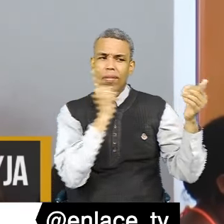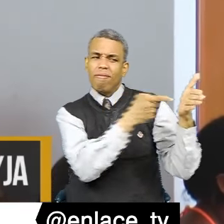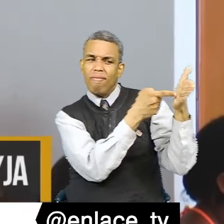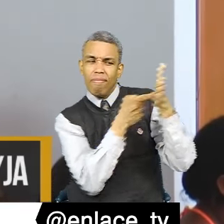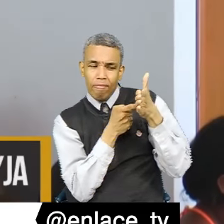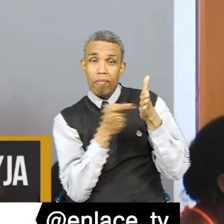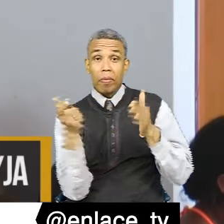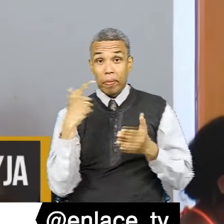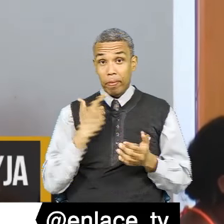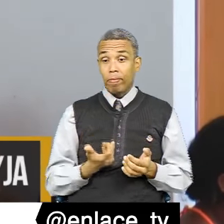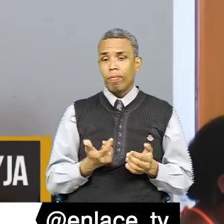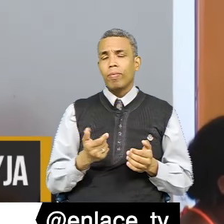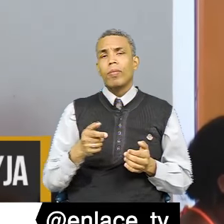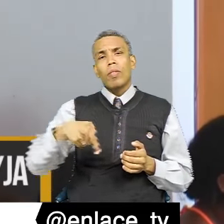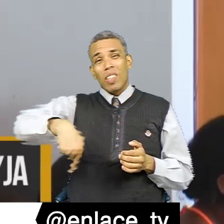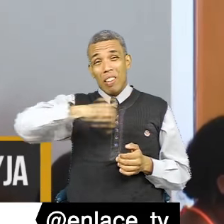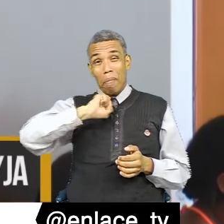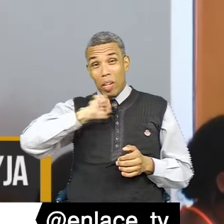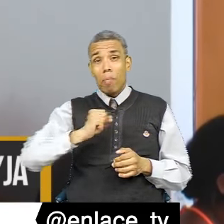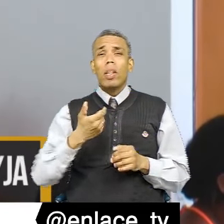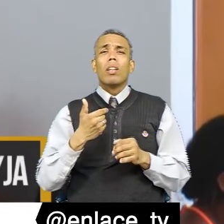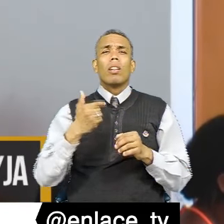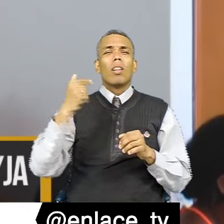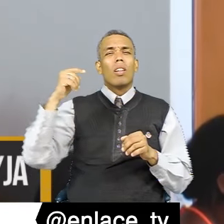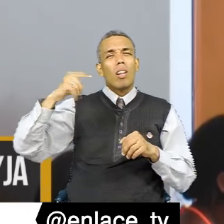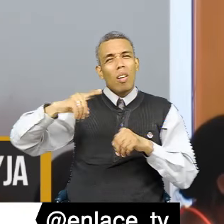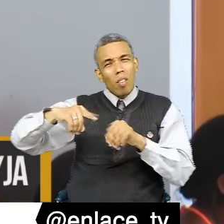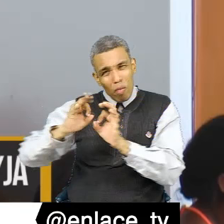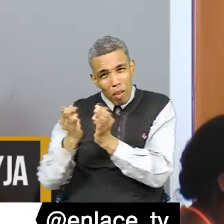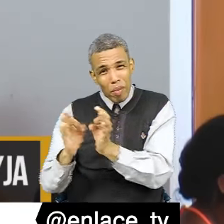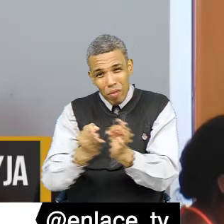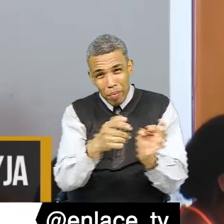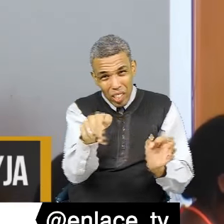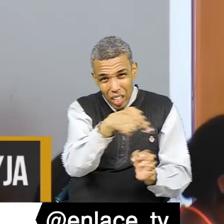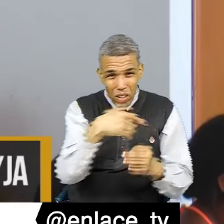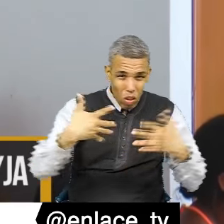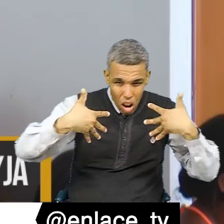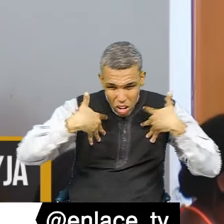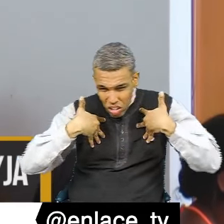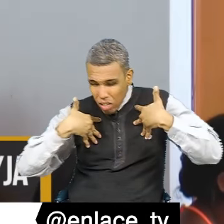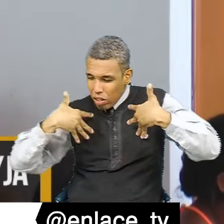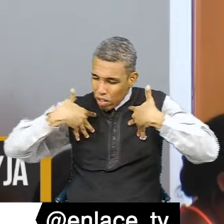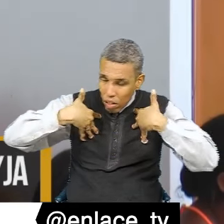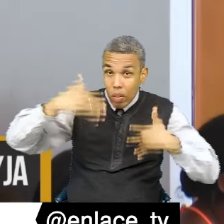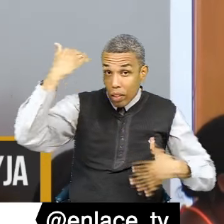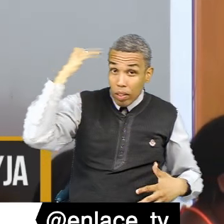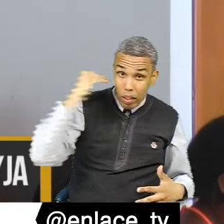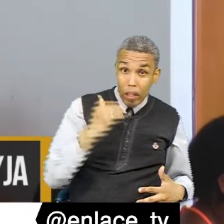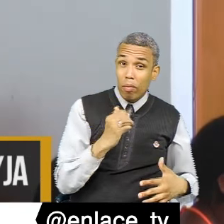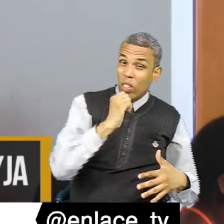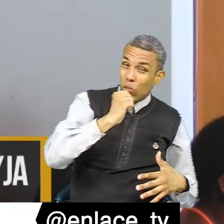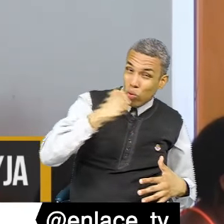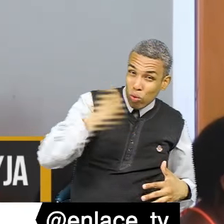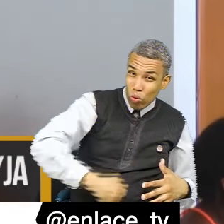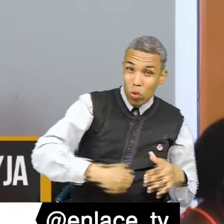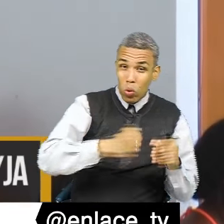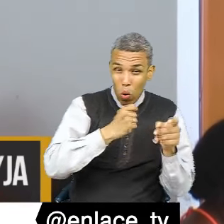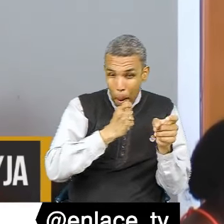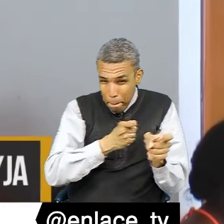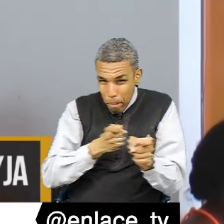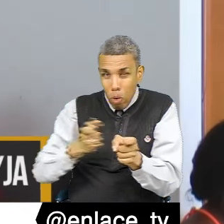a las víctimas en el municipio de Barranca Bermeja y que no se sigan presentando pues los hechos que han sido pues materia de investigación